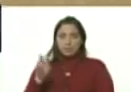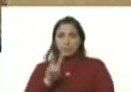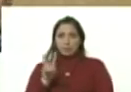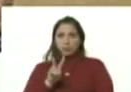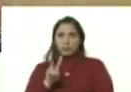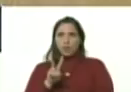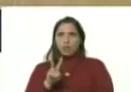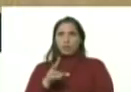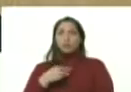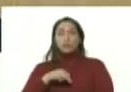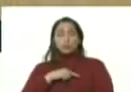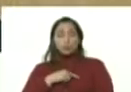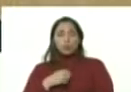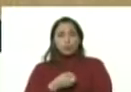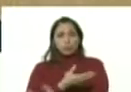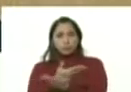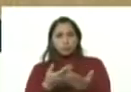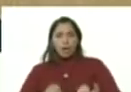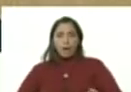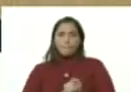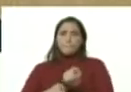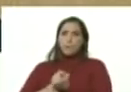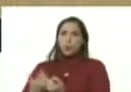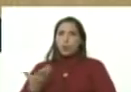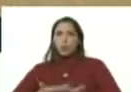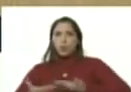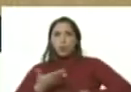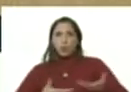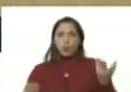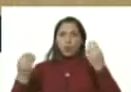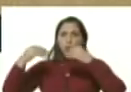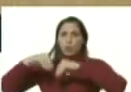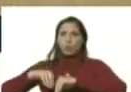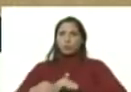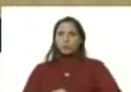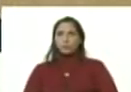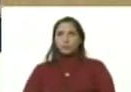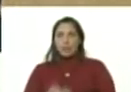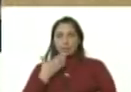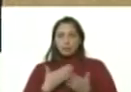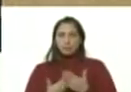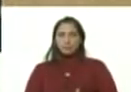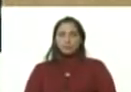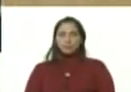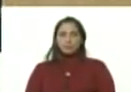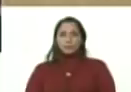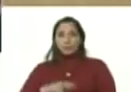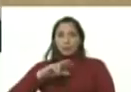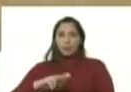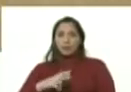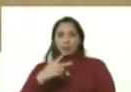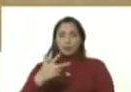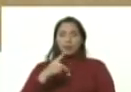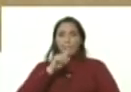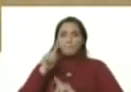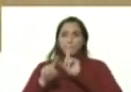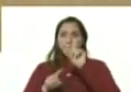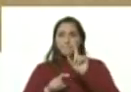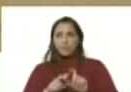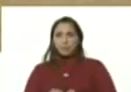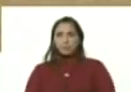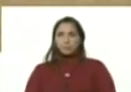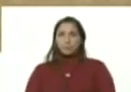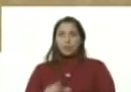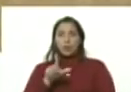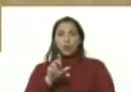y cuenten con toda nuestra colaboración en ese sentido. Muchas gracias. La tercera pregunta la realiza Luis Tavera